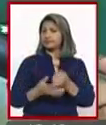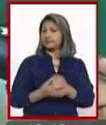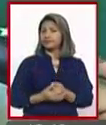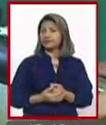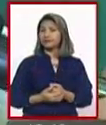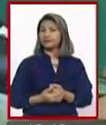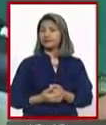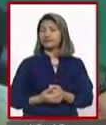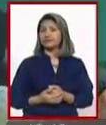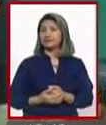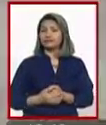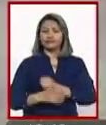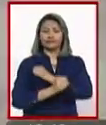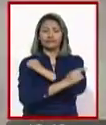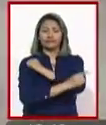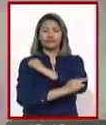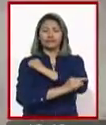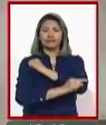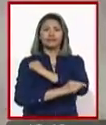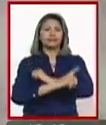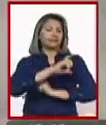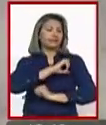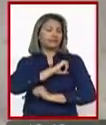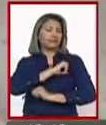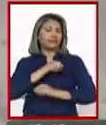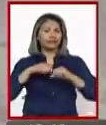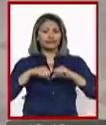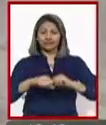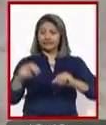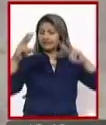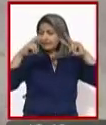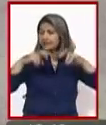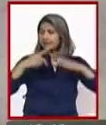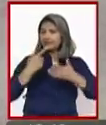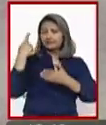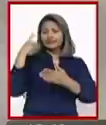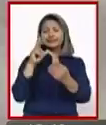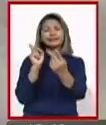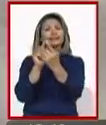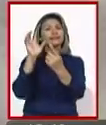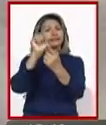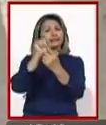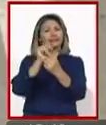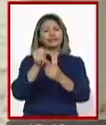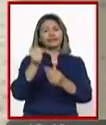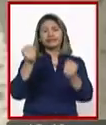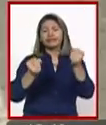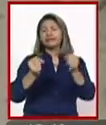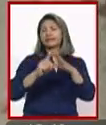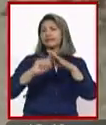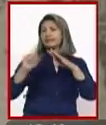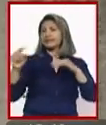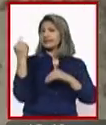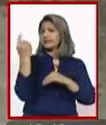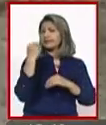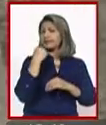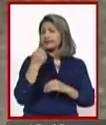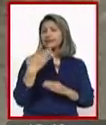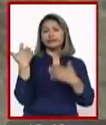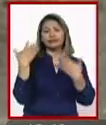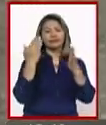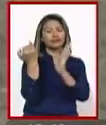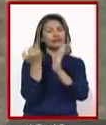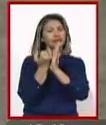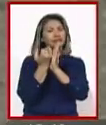el tránsito de La Guardia. La policía aún realiza los trabajos investigativos para dar con la captura de los conductores prófugos. Uno de ellos está